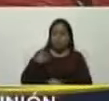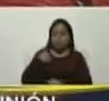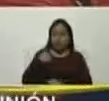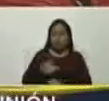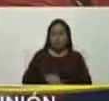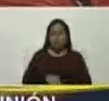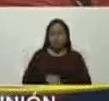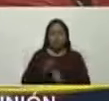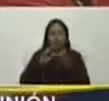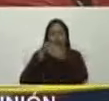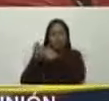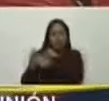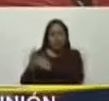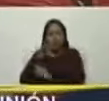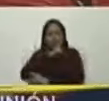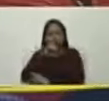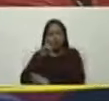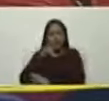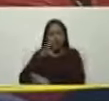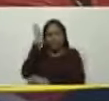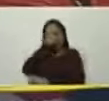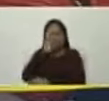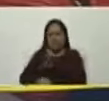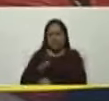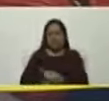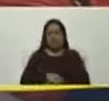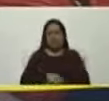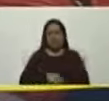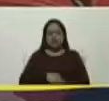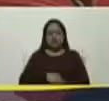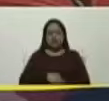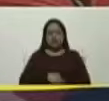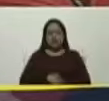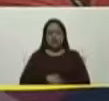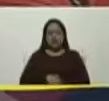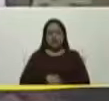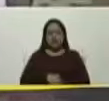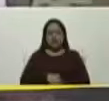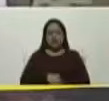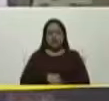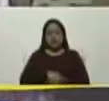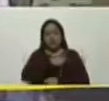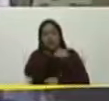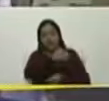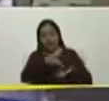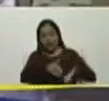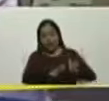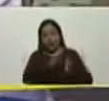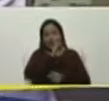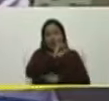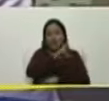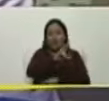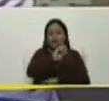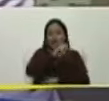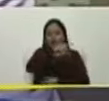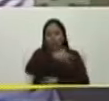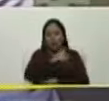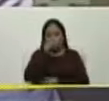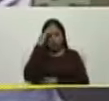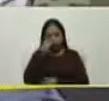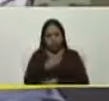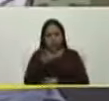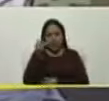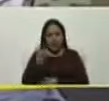que se llama Brasil. Barrio Brasil. Sí, sí. Y el mayor Cumanesa. General Loquivi es de Irapa. Así que Cumanacoa